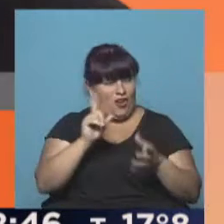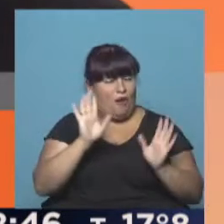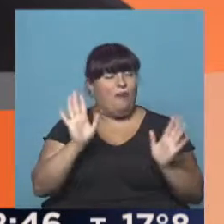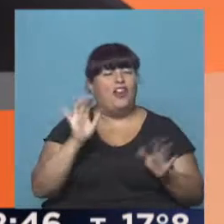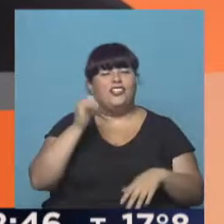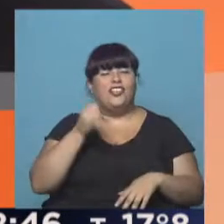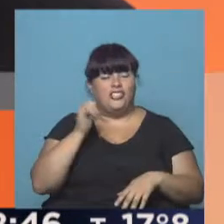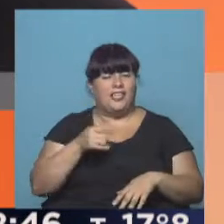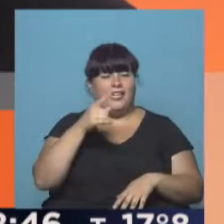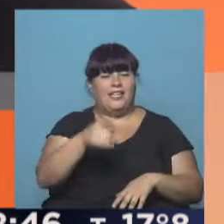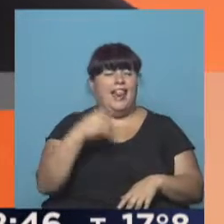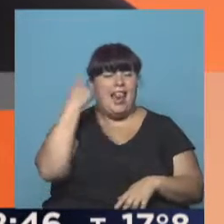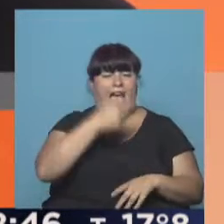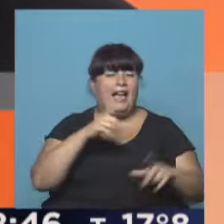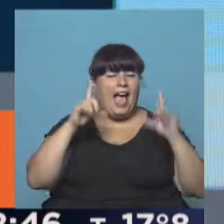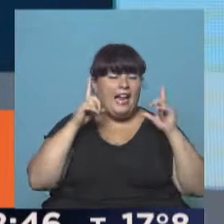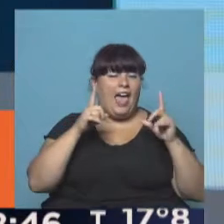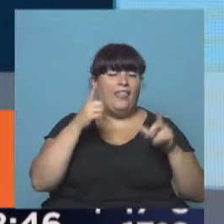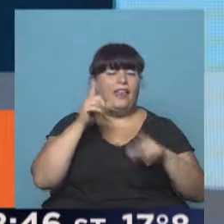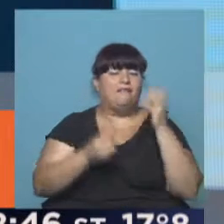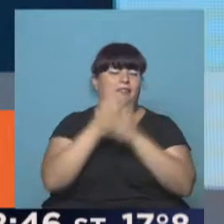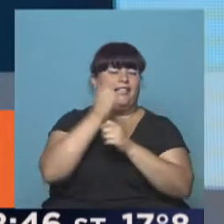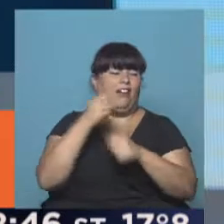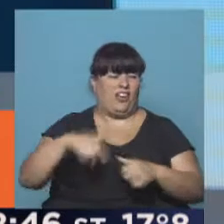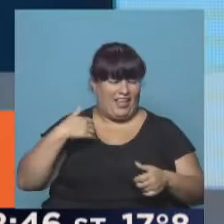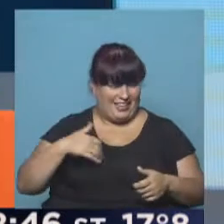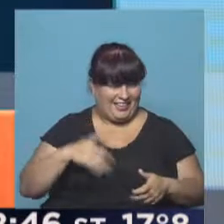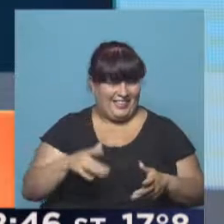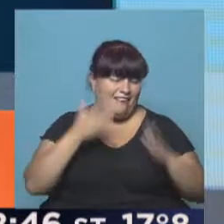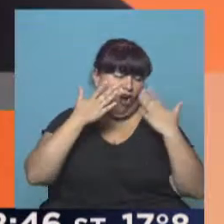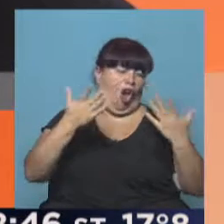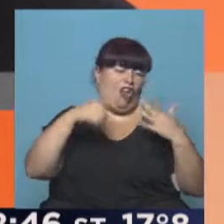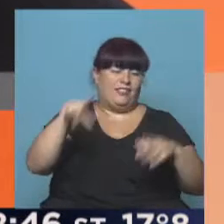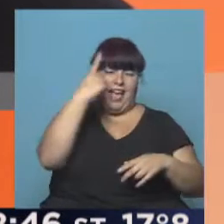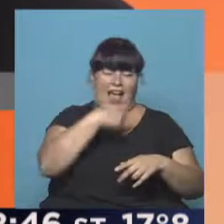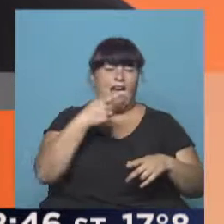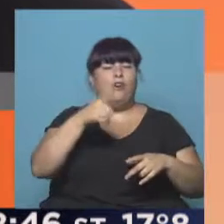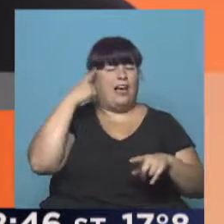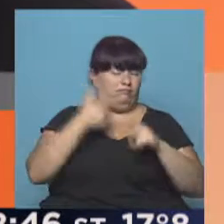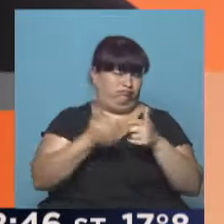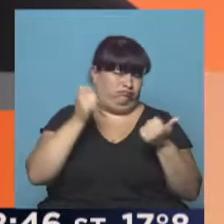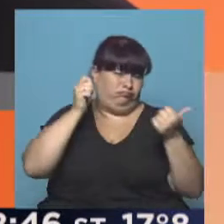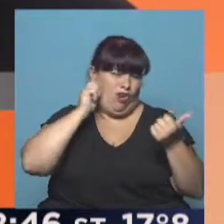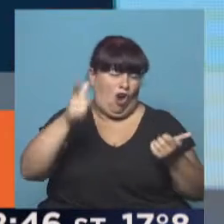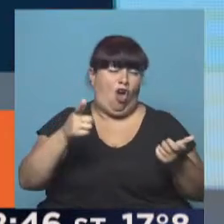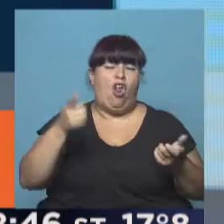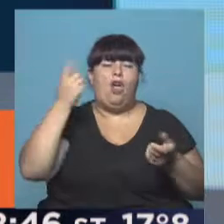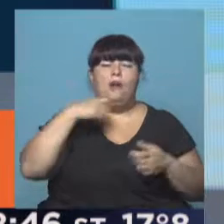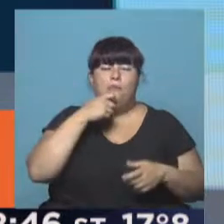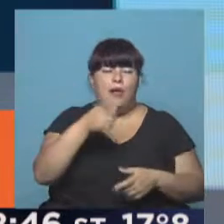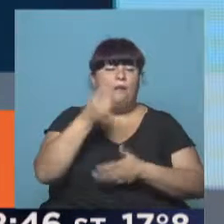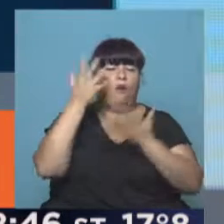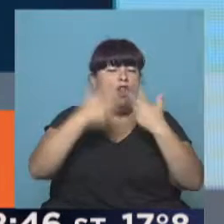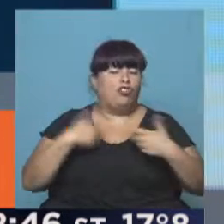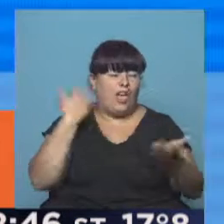indudablemente eso es el rostro del emprendedorismo la argentina o la cara más conocida porque tuviste éxito a la hora de llevar